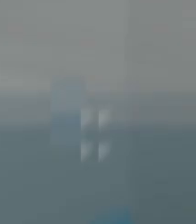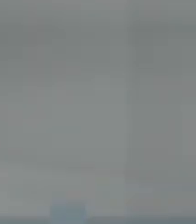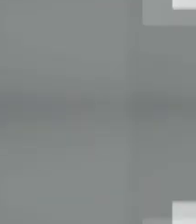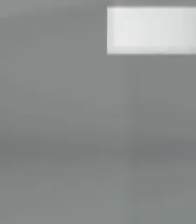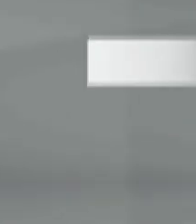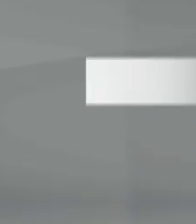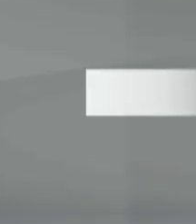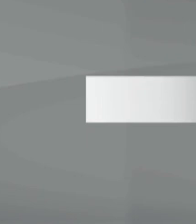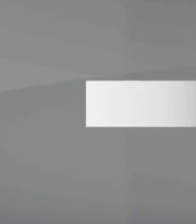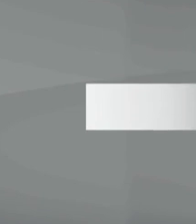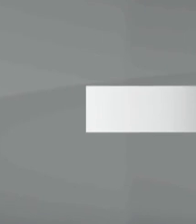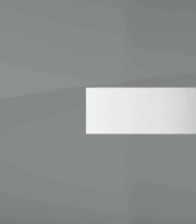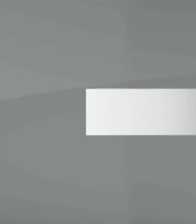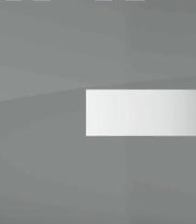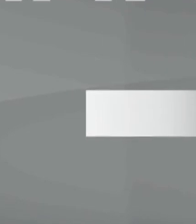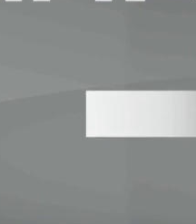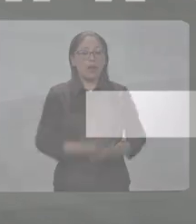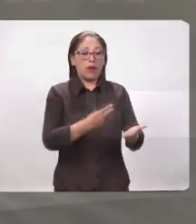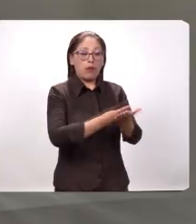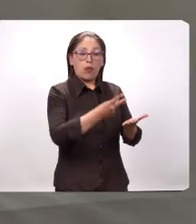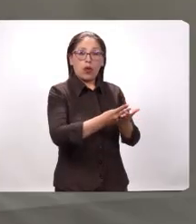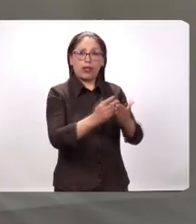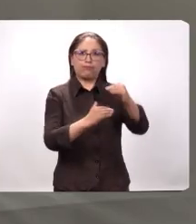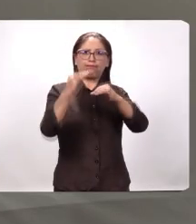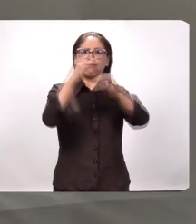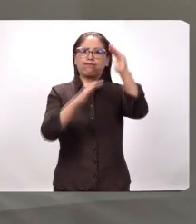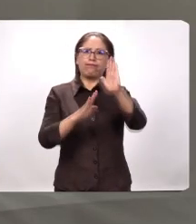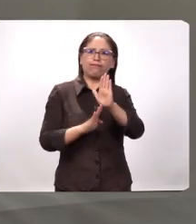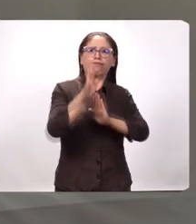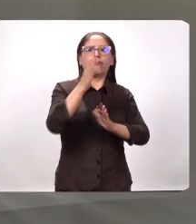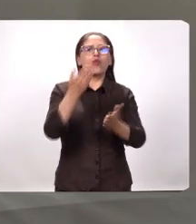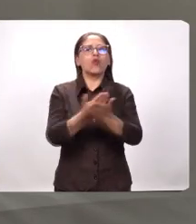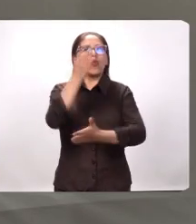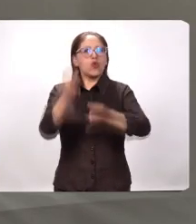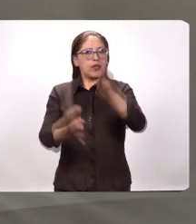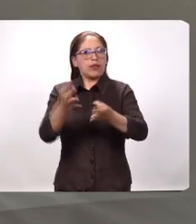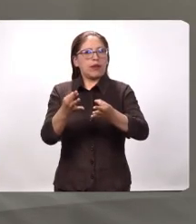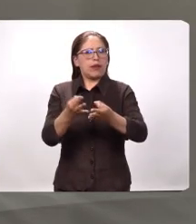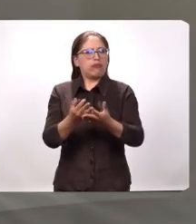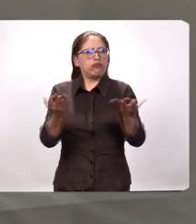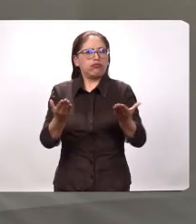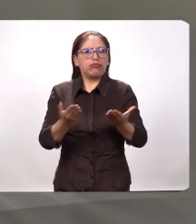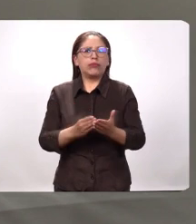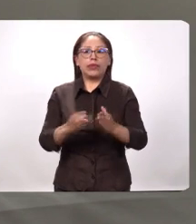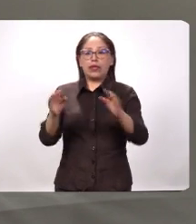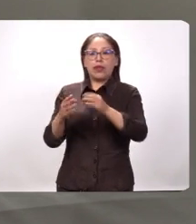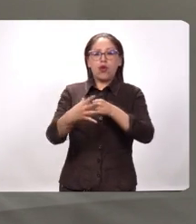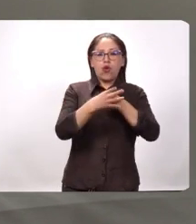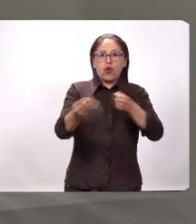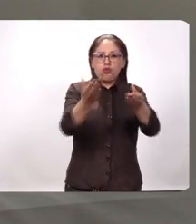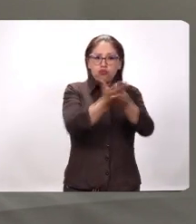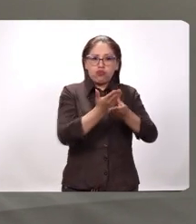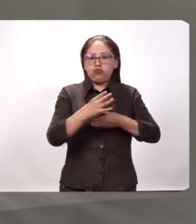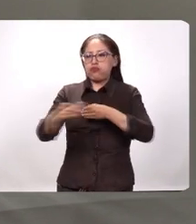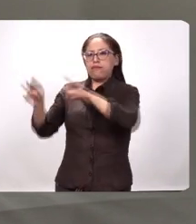Infórmate, decide y vota. Propongo construir una nueva justicia, implementando sistemas de